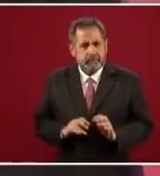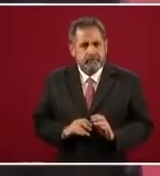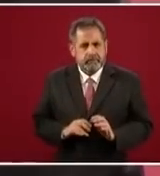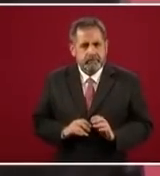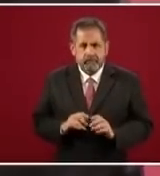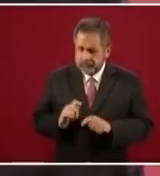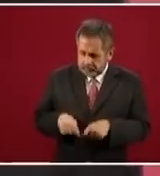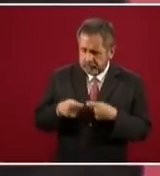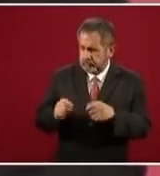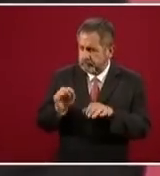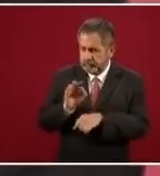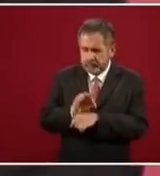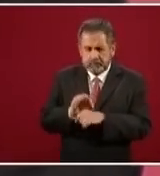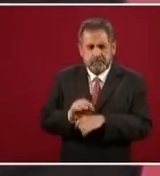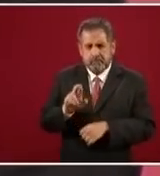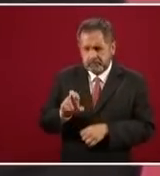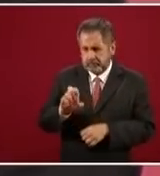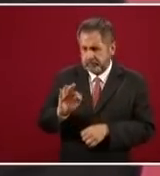Se les da el refugio